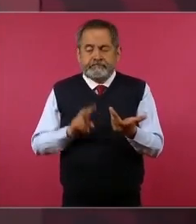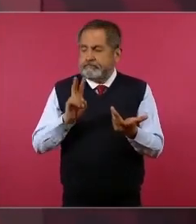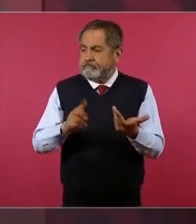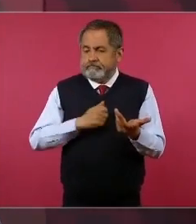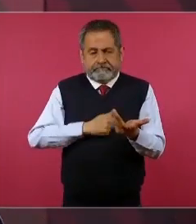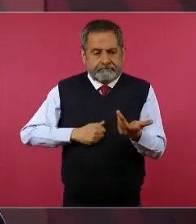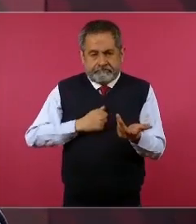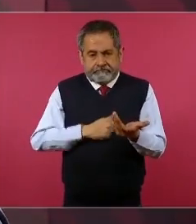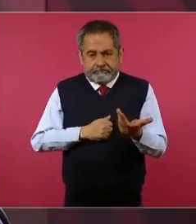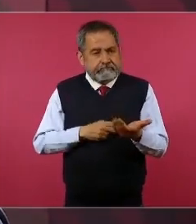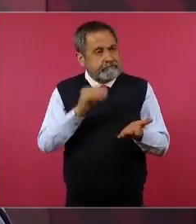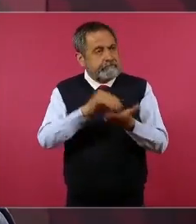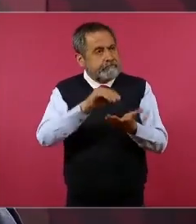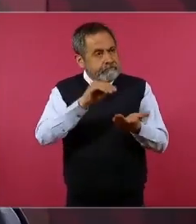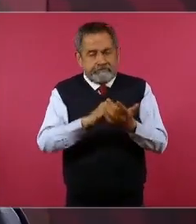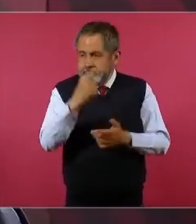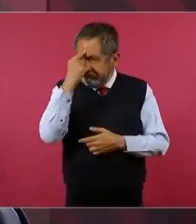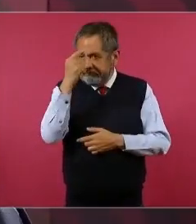lamentablemente no se les quita.